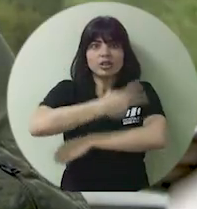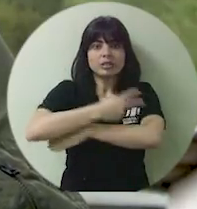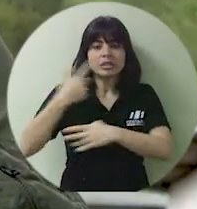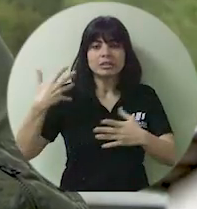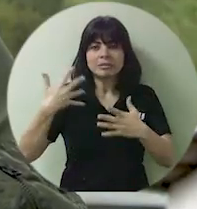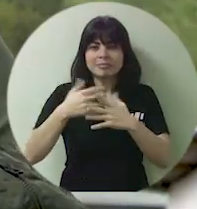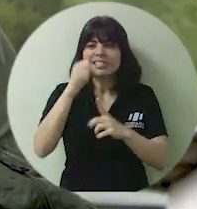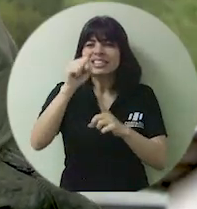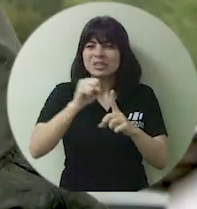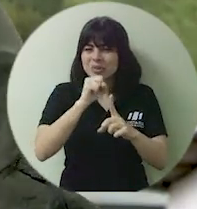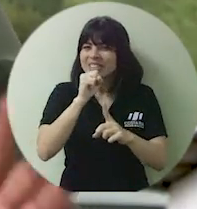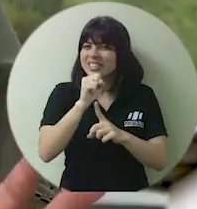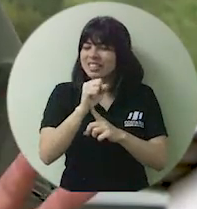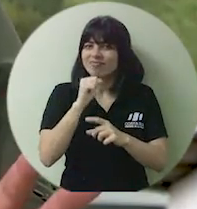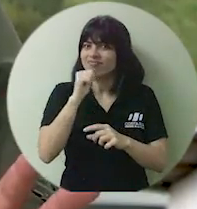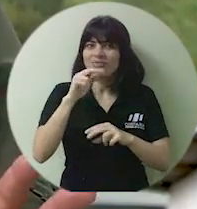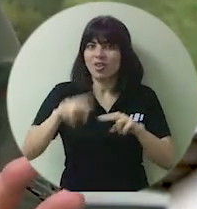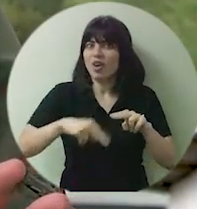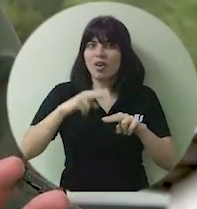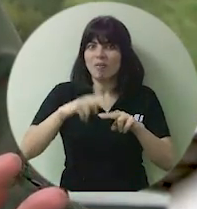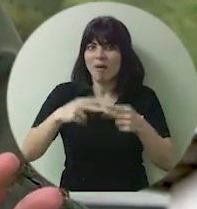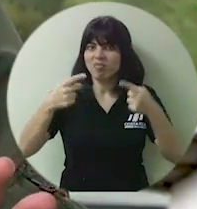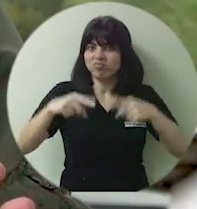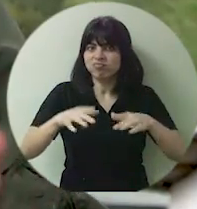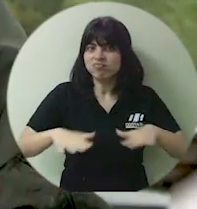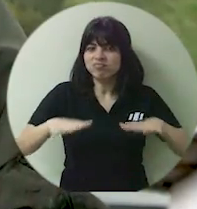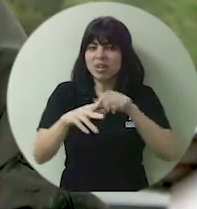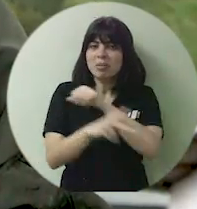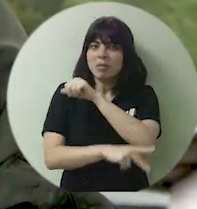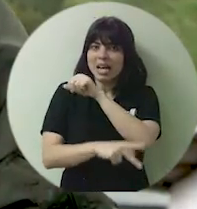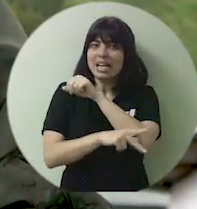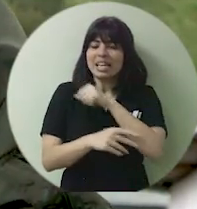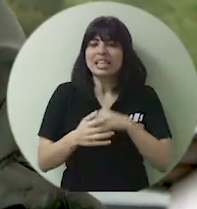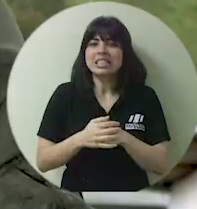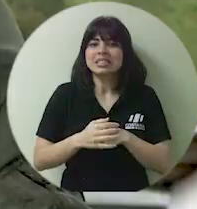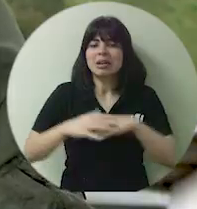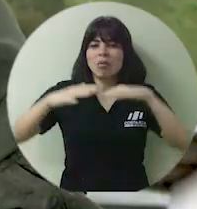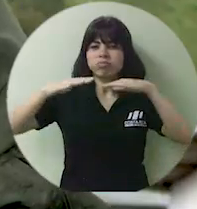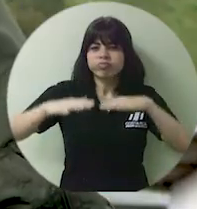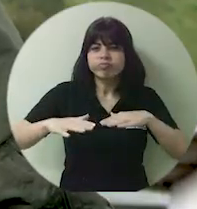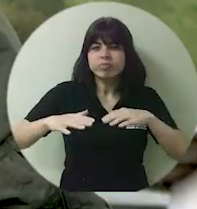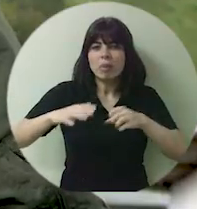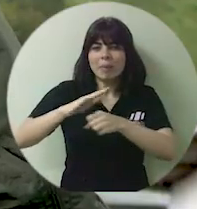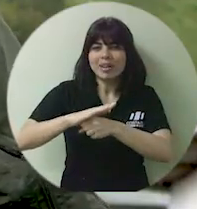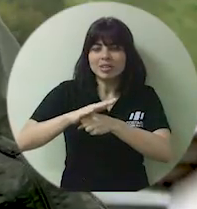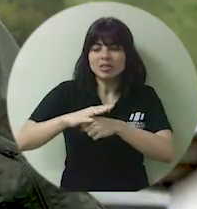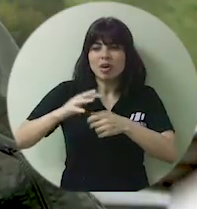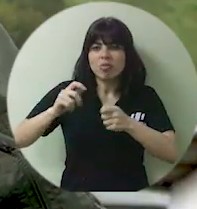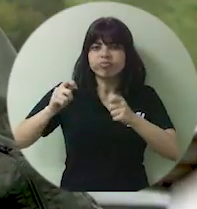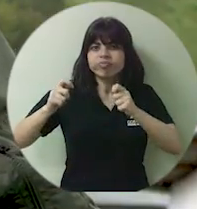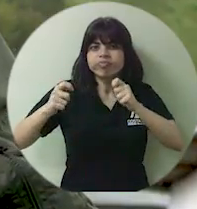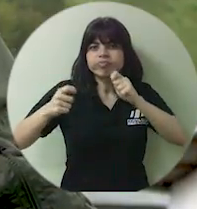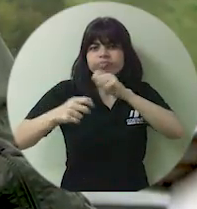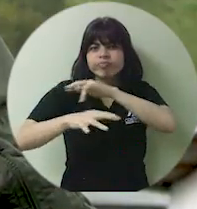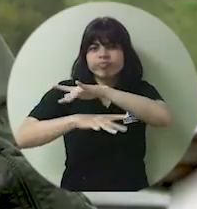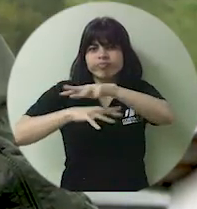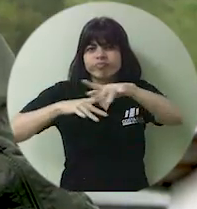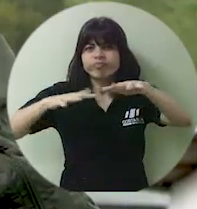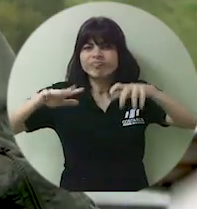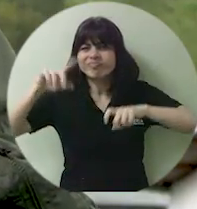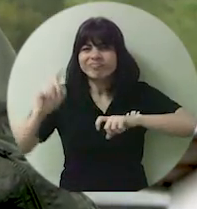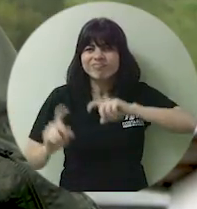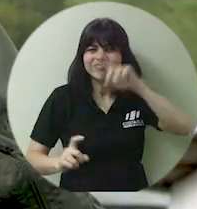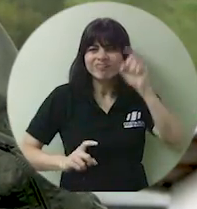2 días una situación bastante inusual en el país, un centro de baja presión que se convierte después en